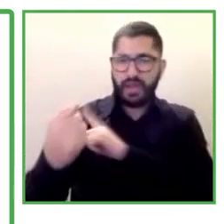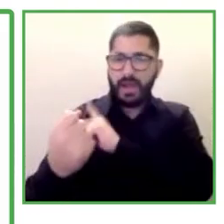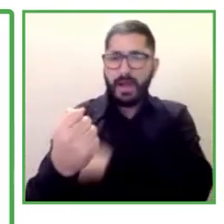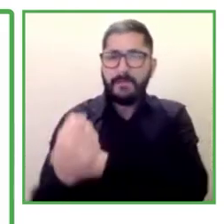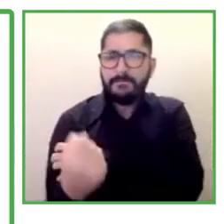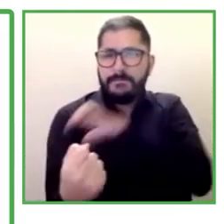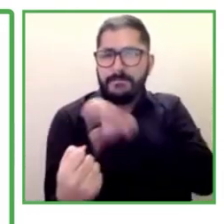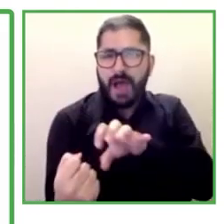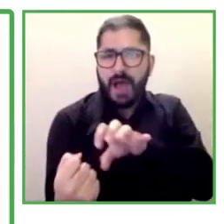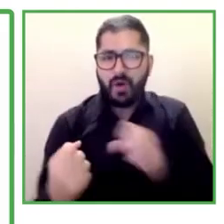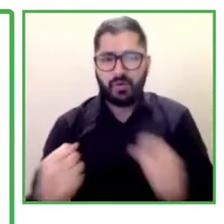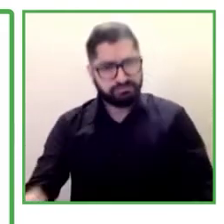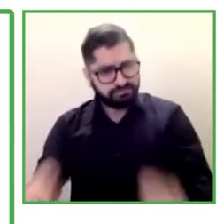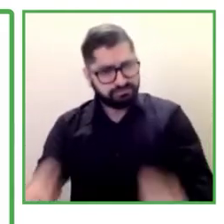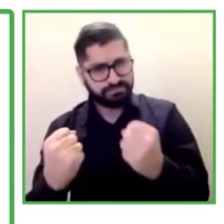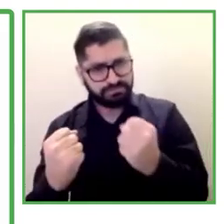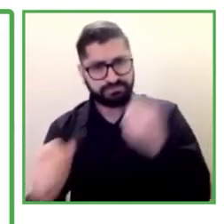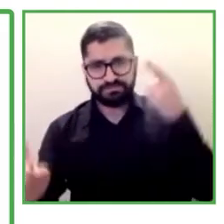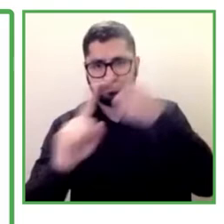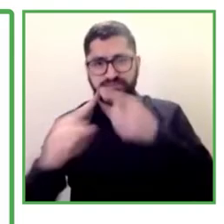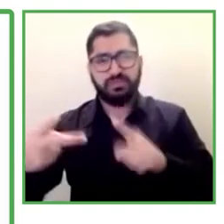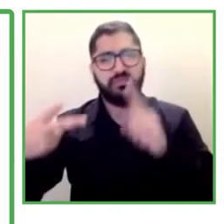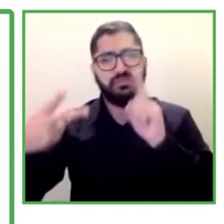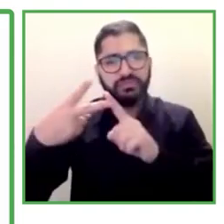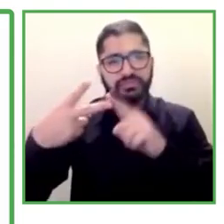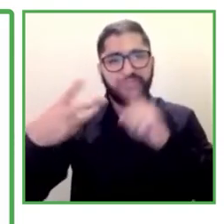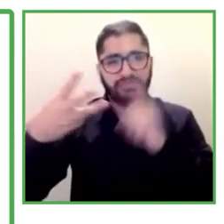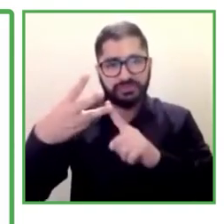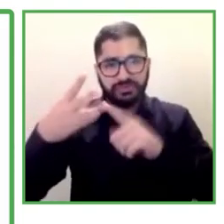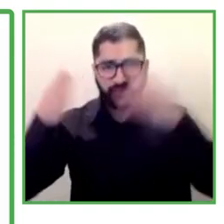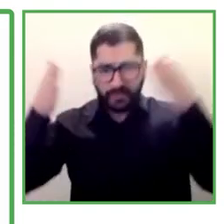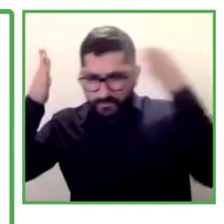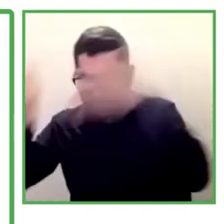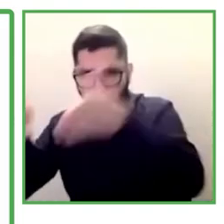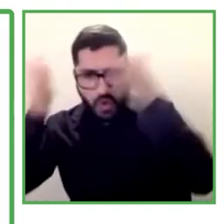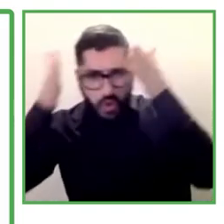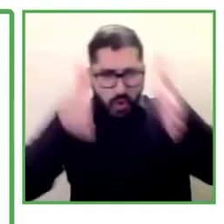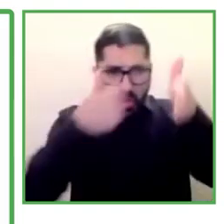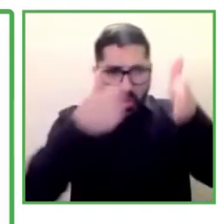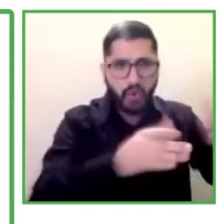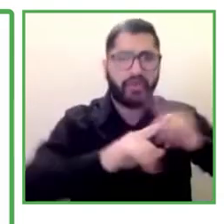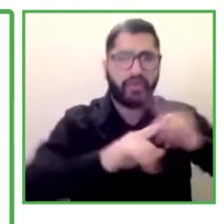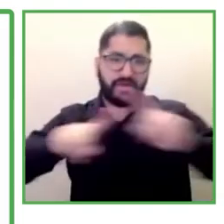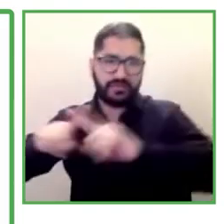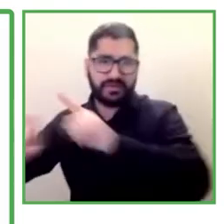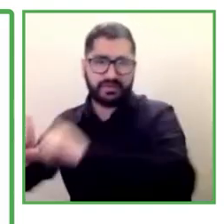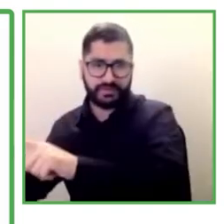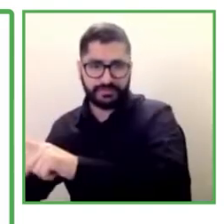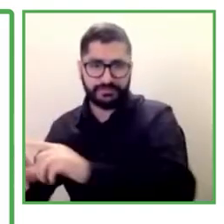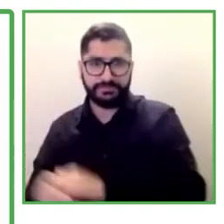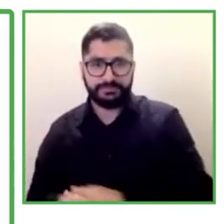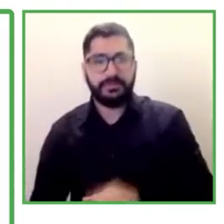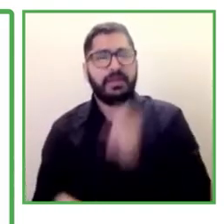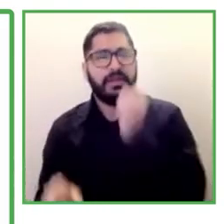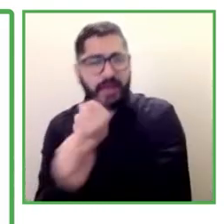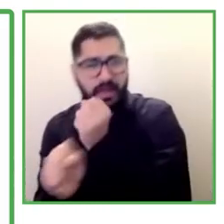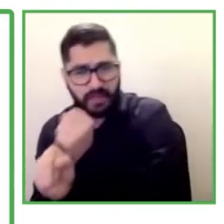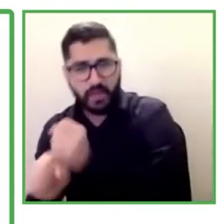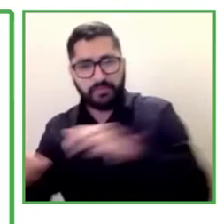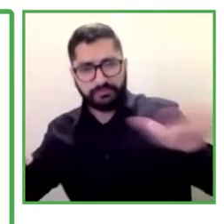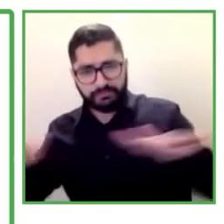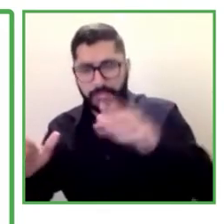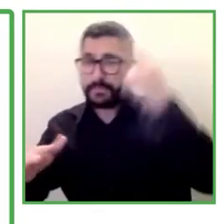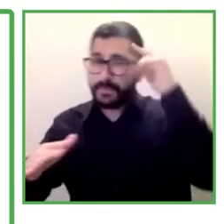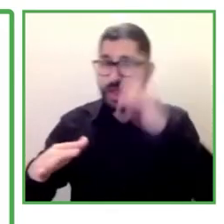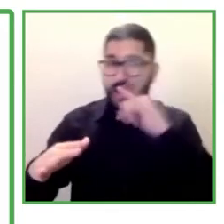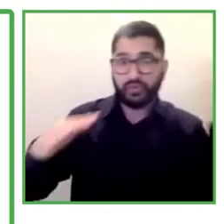empresas, que deben incorporar ajustes para que esta inclusión sea efectiva. El sector público, para que tenga en cuenta a esta población